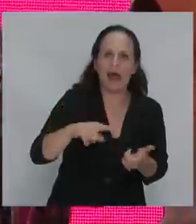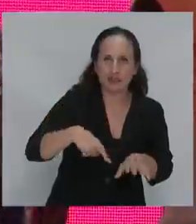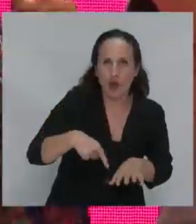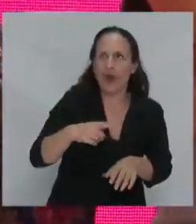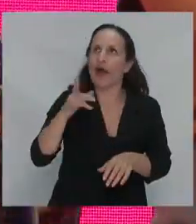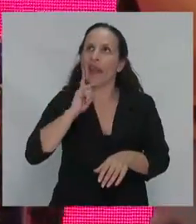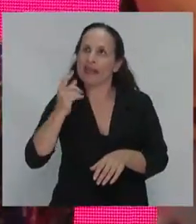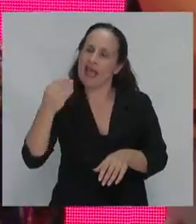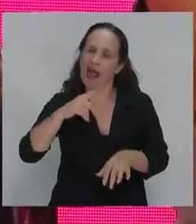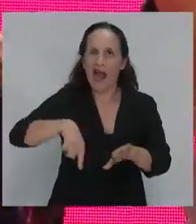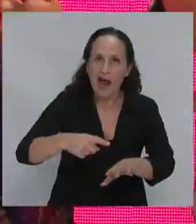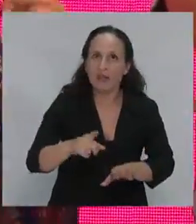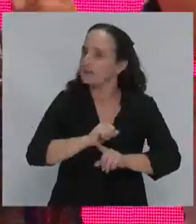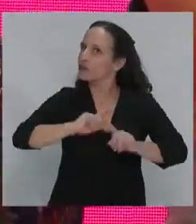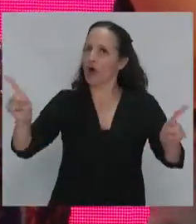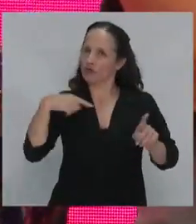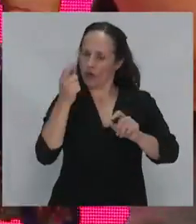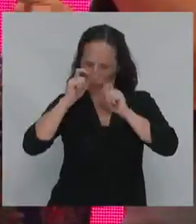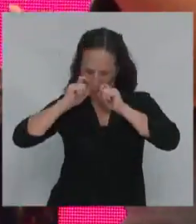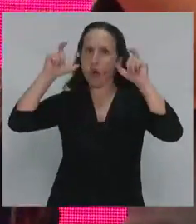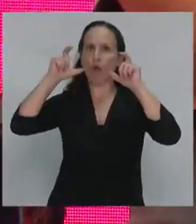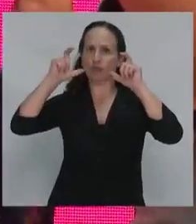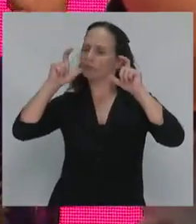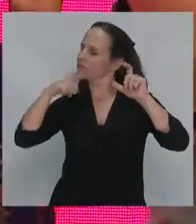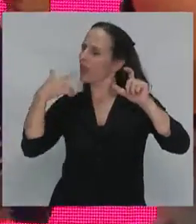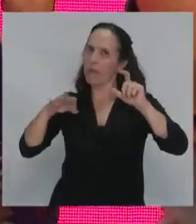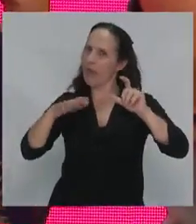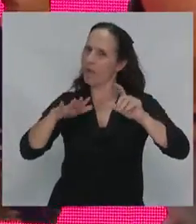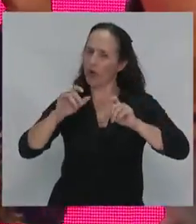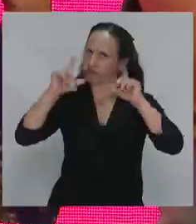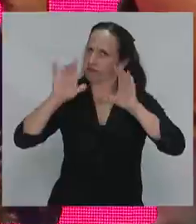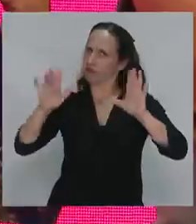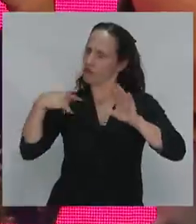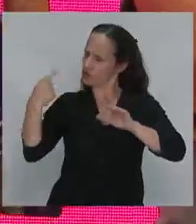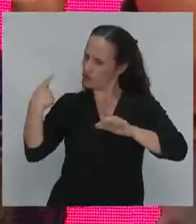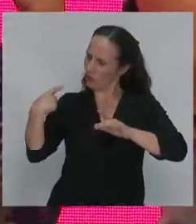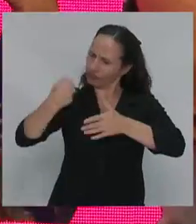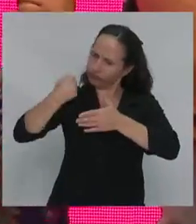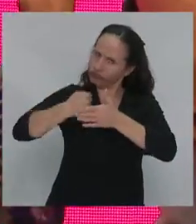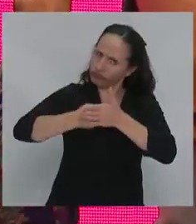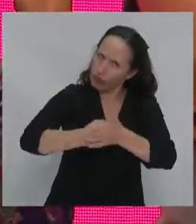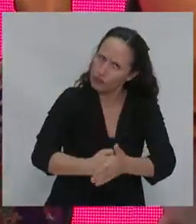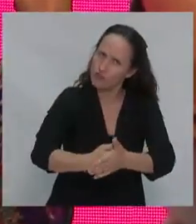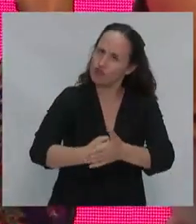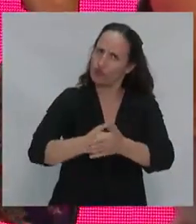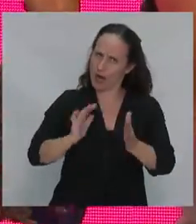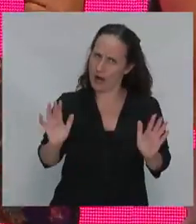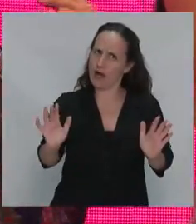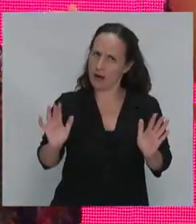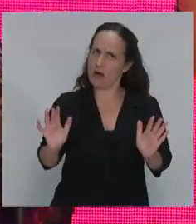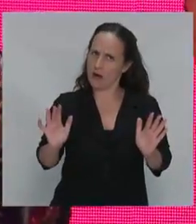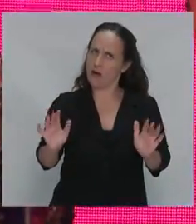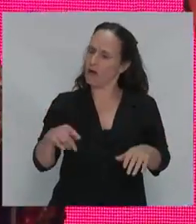abramos los ojos a una realidad diferente y realidad venido luchando desde hace bastante tiempo